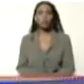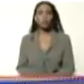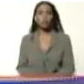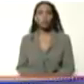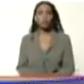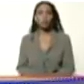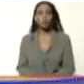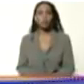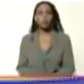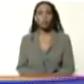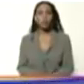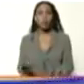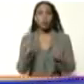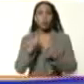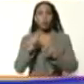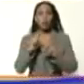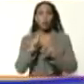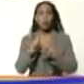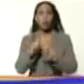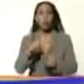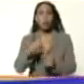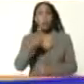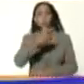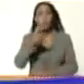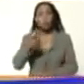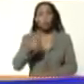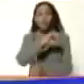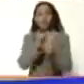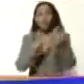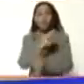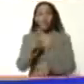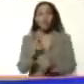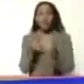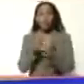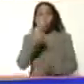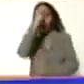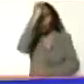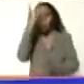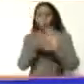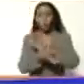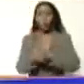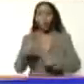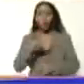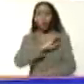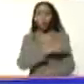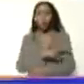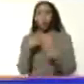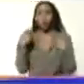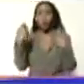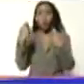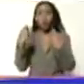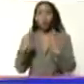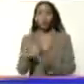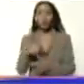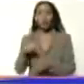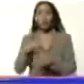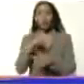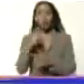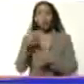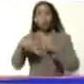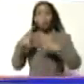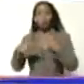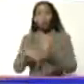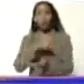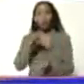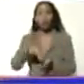Palabras del ciudadano Tarek Elaizami, vicepresidente sectorial de Economía y ministro del Poder Popular de Industrias y Producción Nacional y